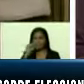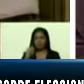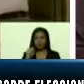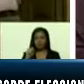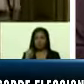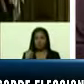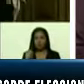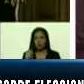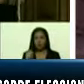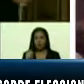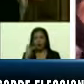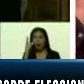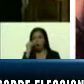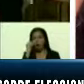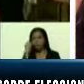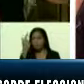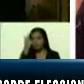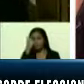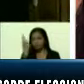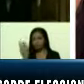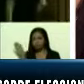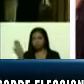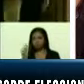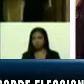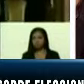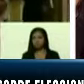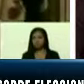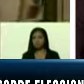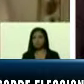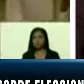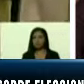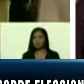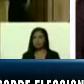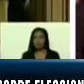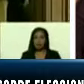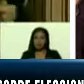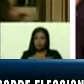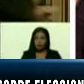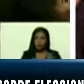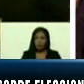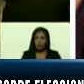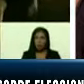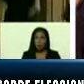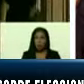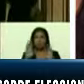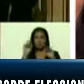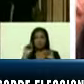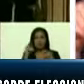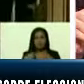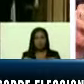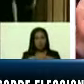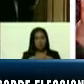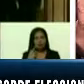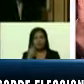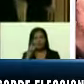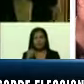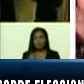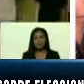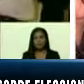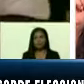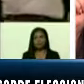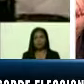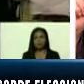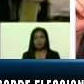demoledor, y además tiene una palabra que es muy aguda en el tema de ese tipo de reporte, que es la